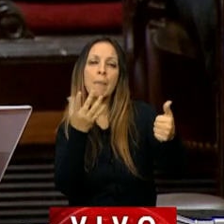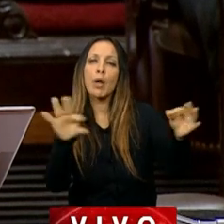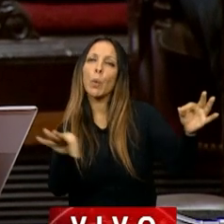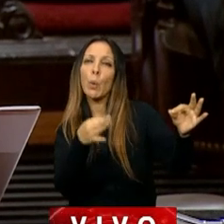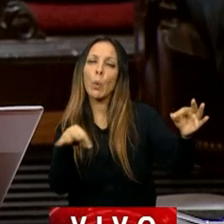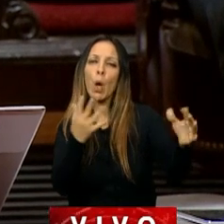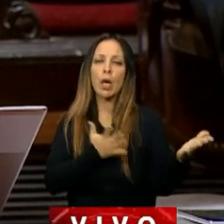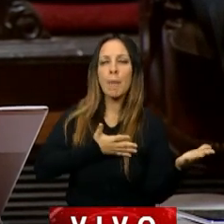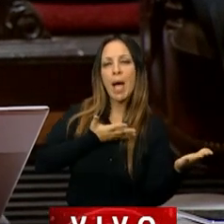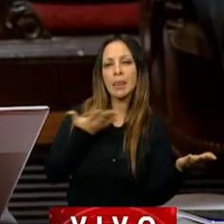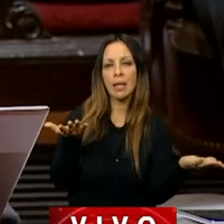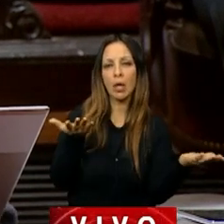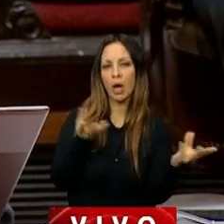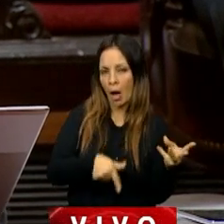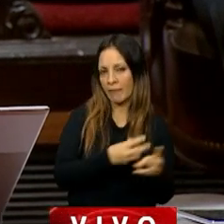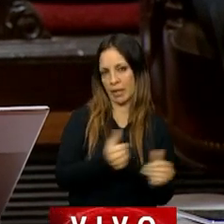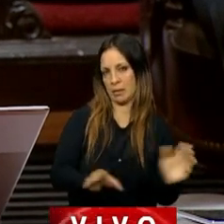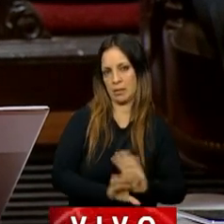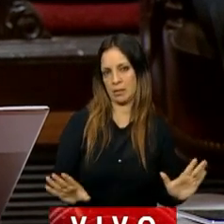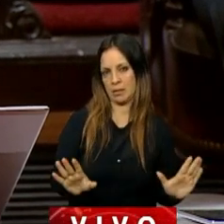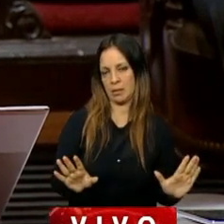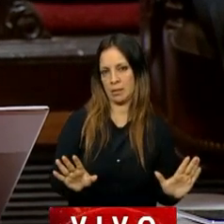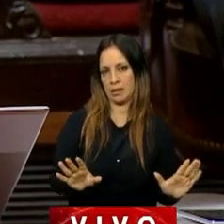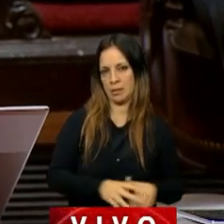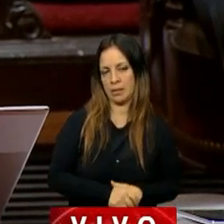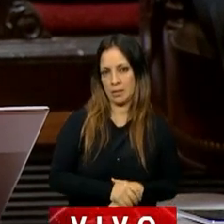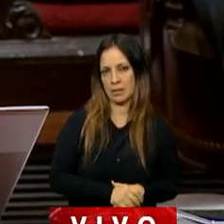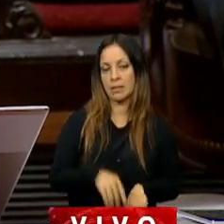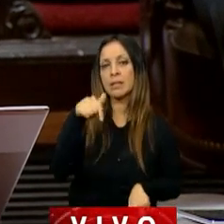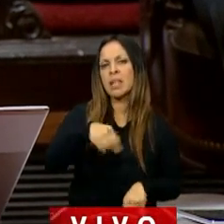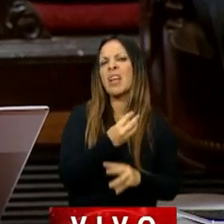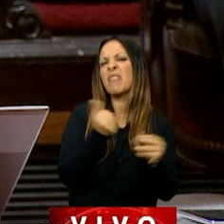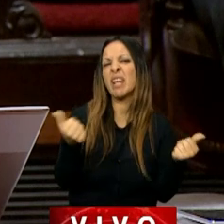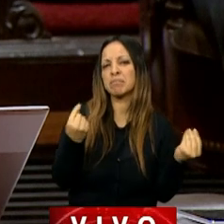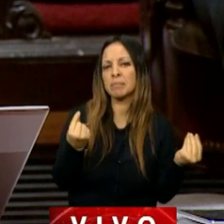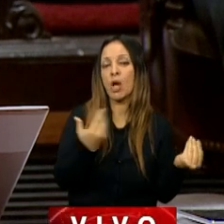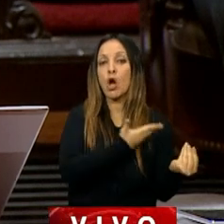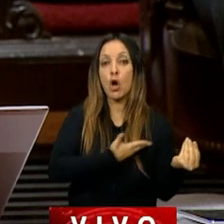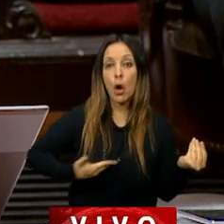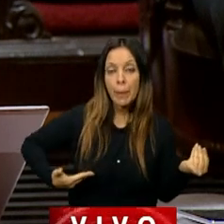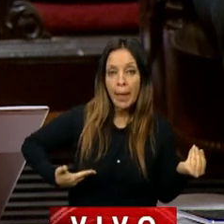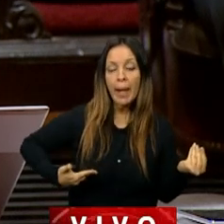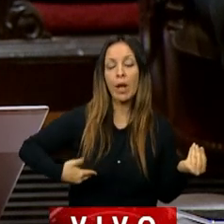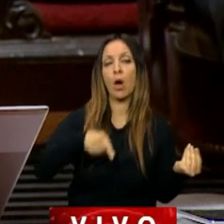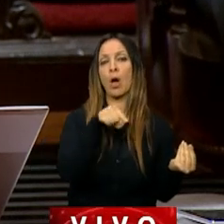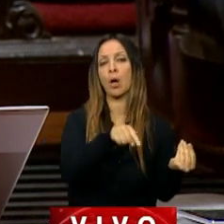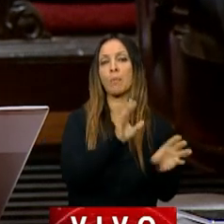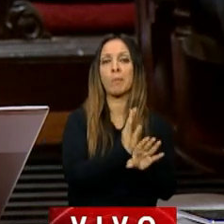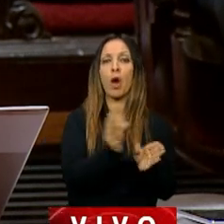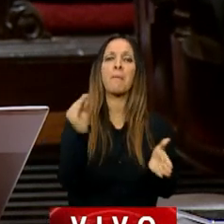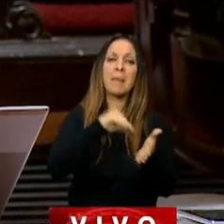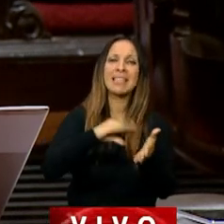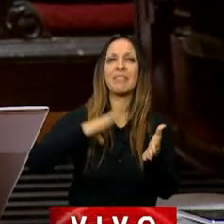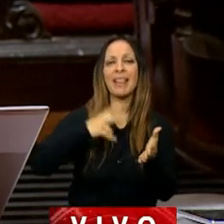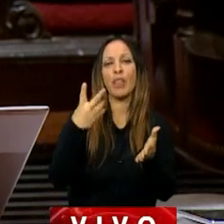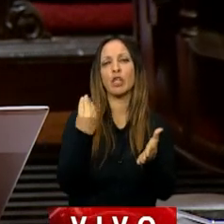Y me parece que es importante marcar qué fin es este. Porque no es el fin de un gobierno que tiene todavía 2 años más de